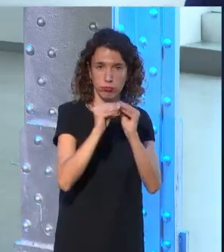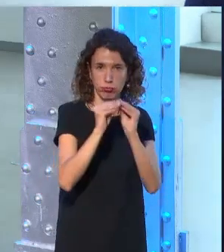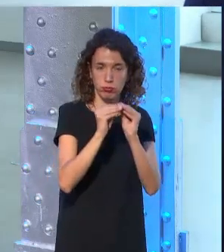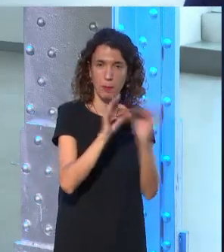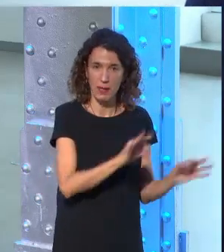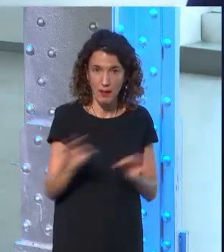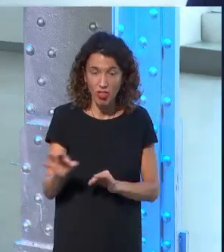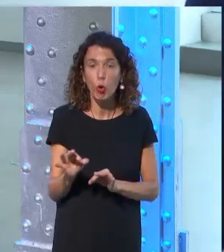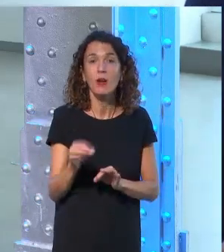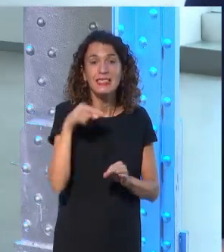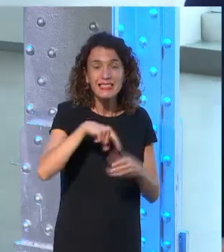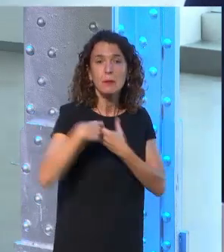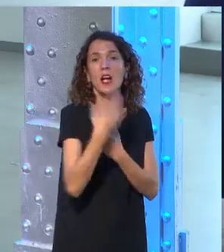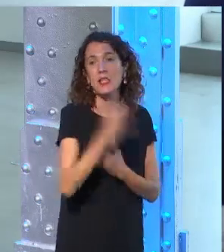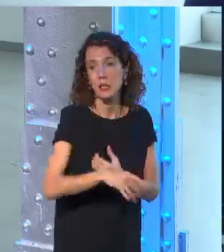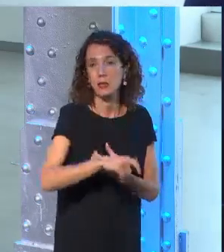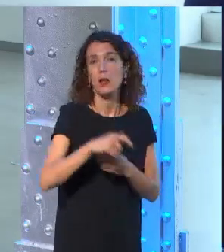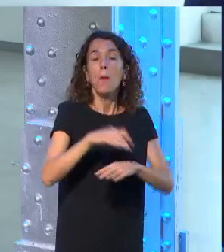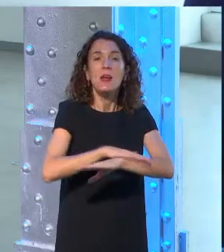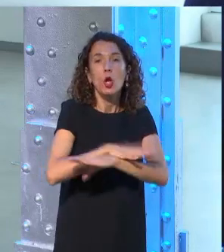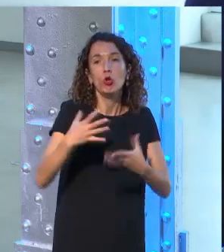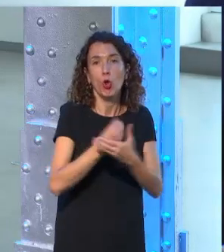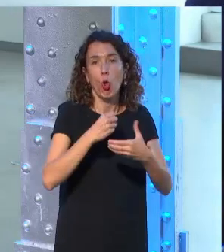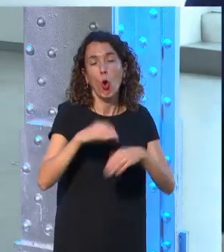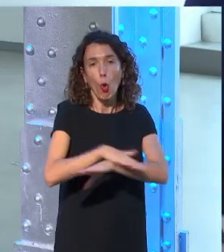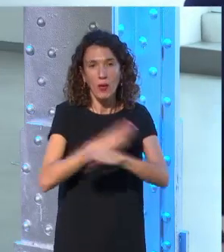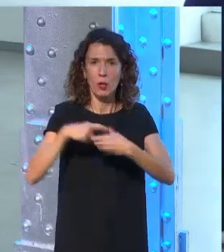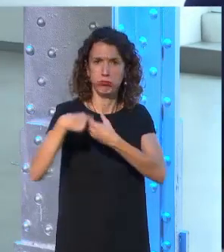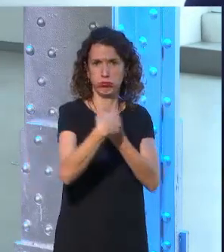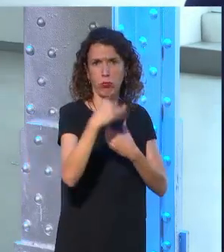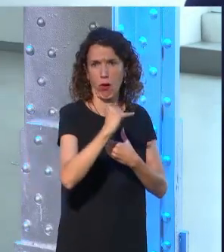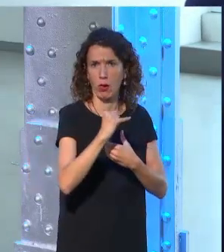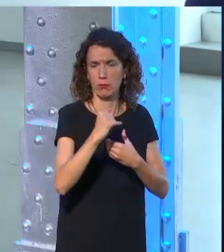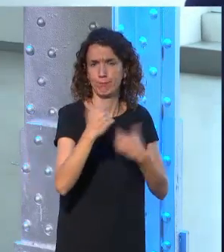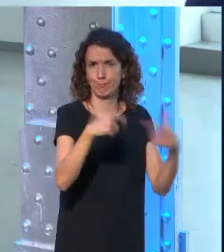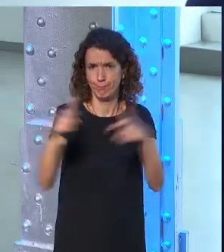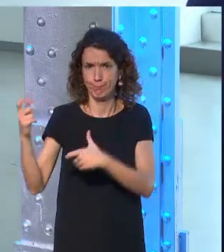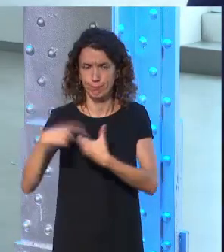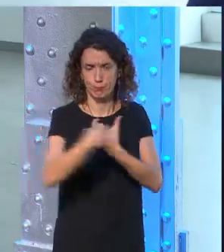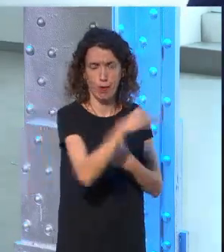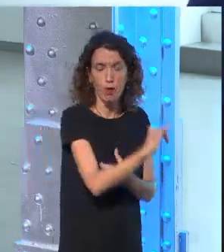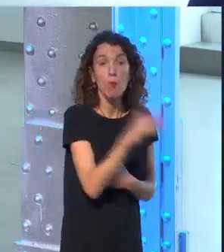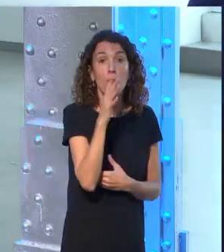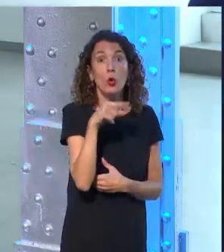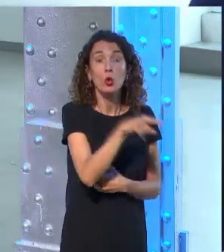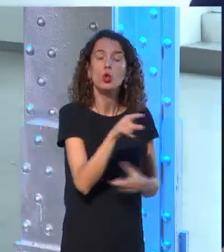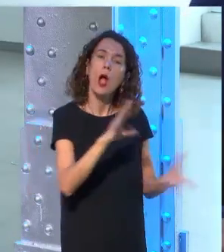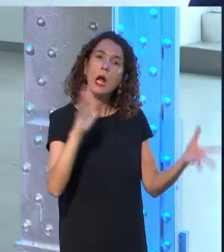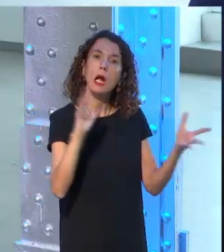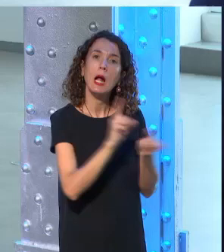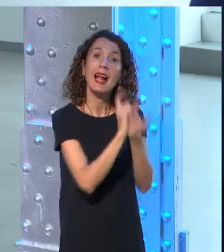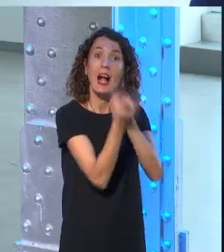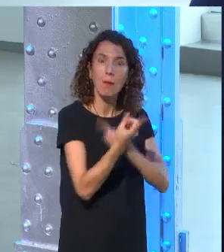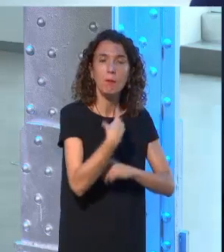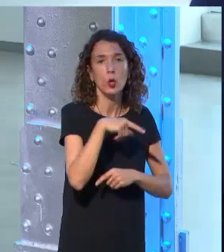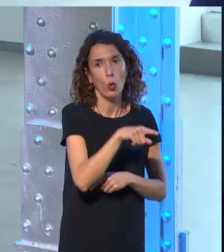están implicados todos los ministerios del gobierno prácticamente, porque se trata de un cambio